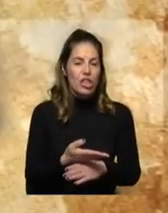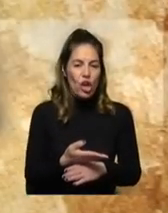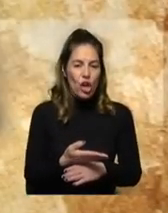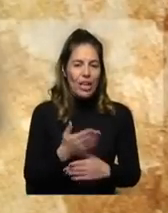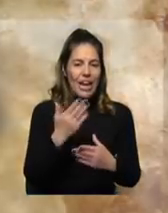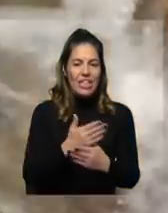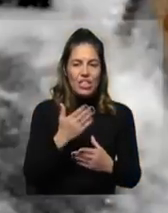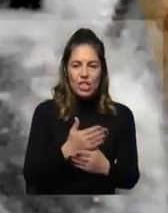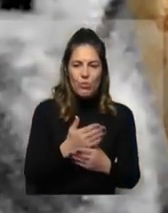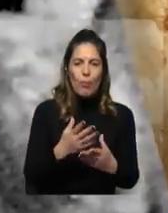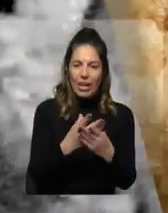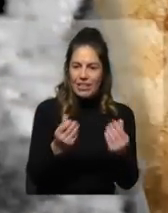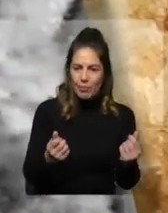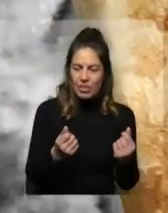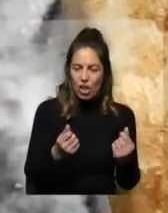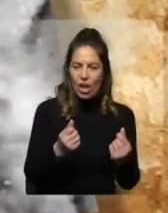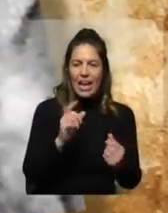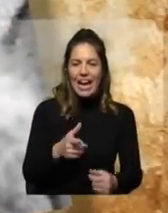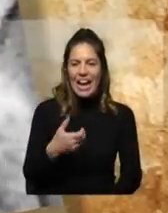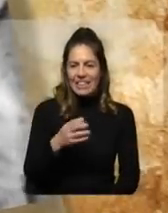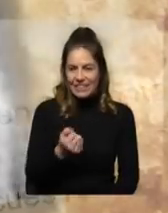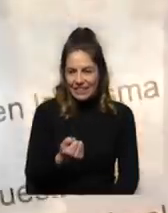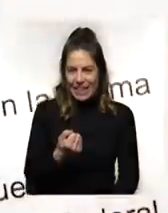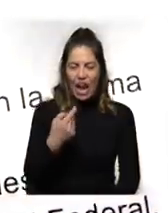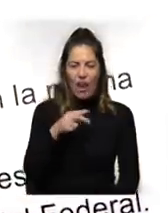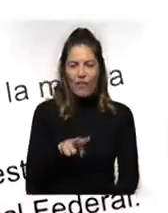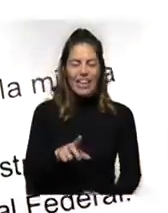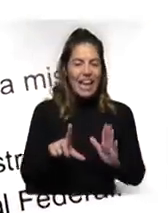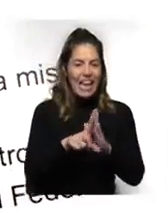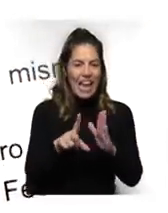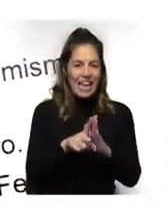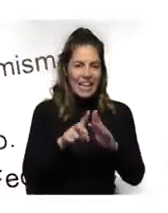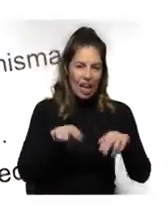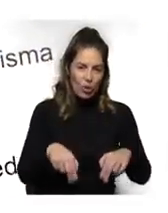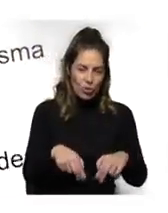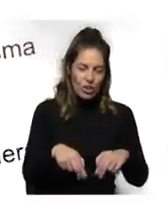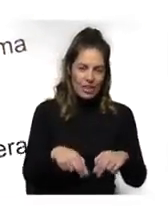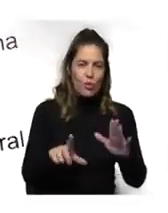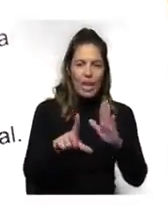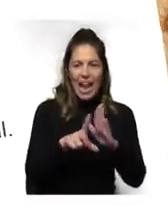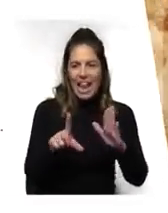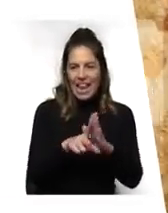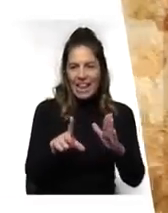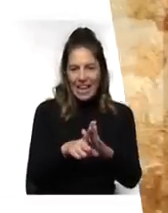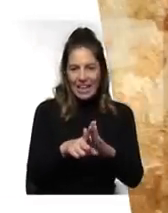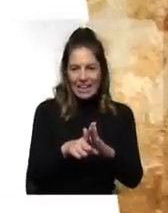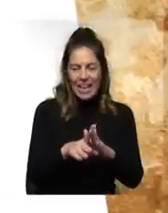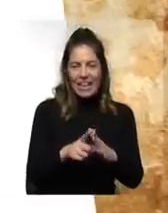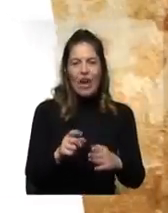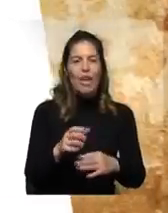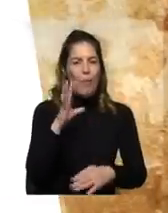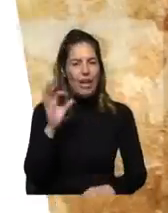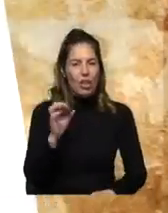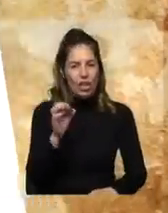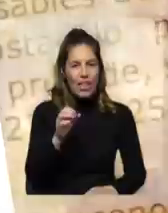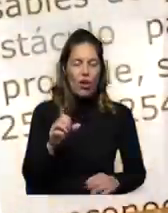de la indagatoria por la desaparición de María Claudia García al considerar que la ley de caducidad era una ley de amnistía y que había operado la cosa juzgada